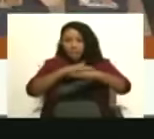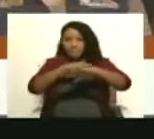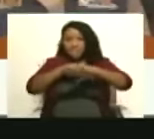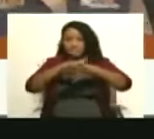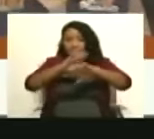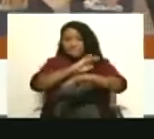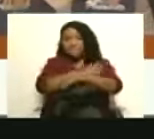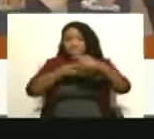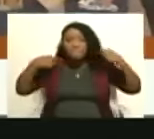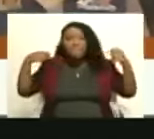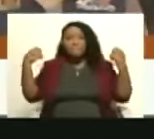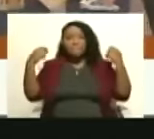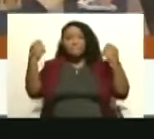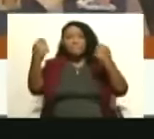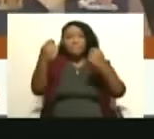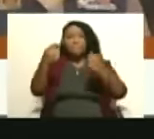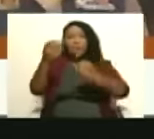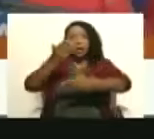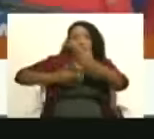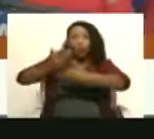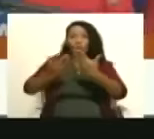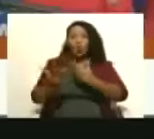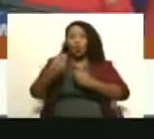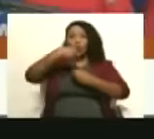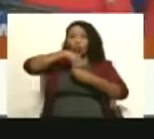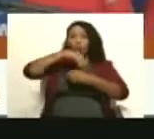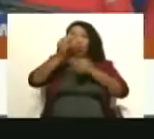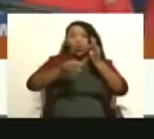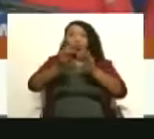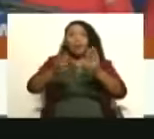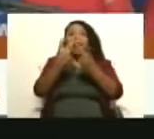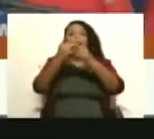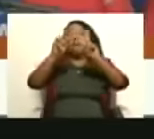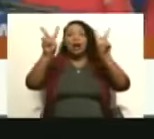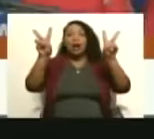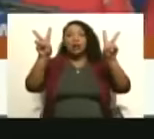Poder Popular para Relaciones Interiores, Justicia y Paz.